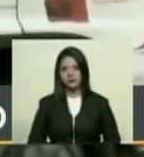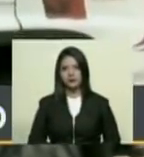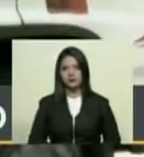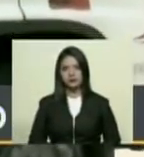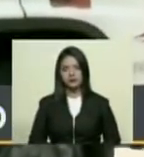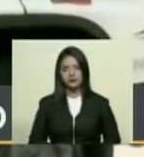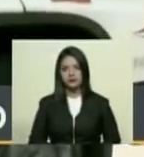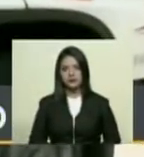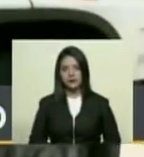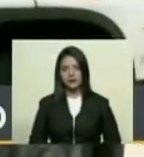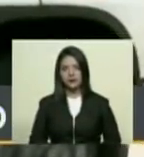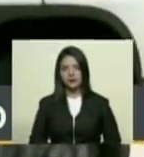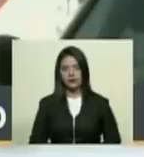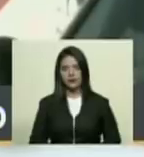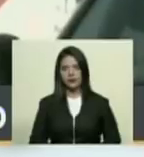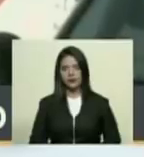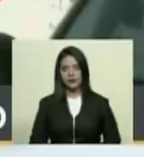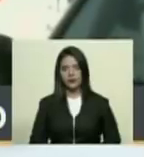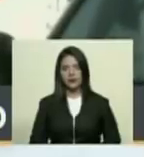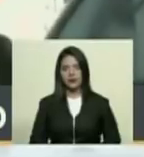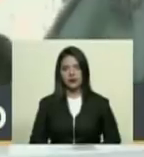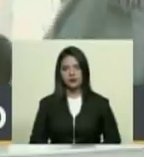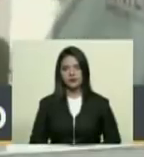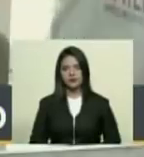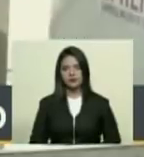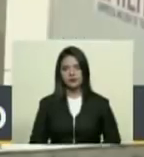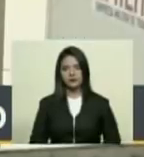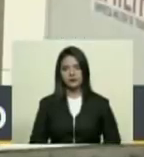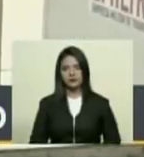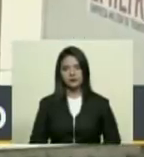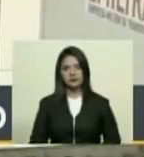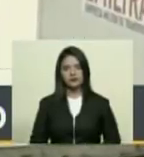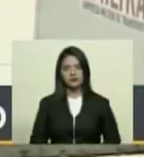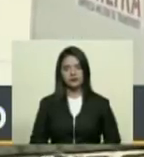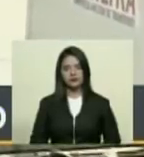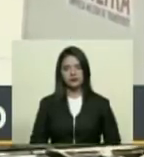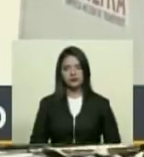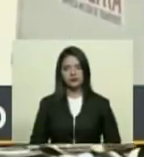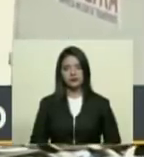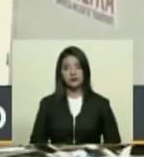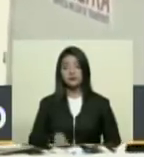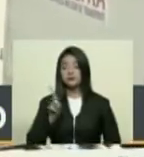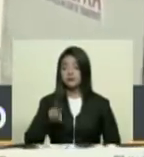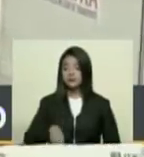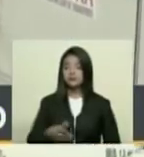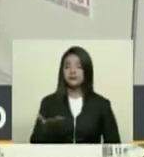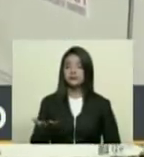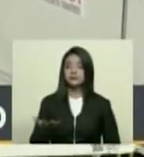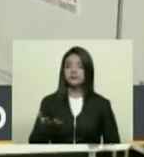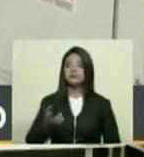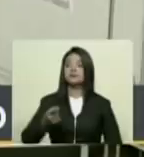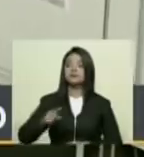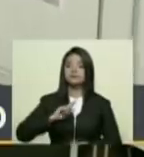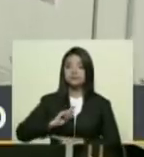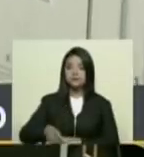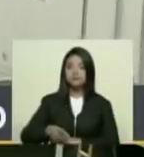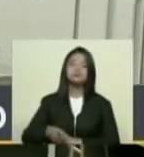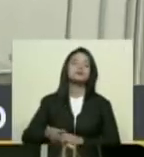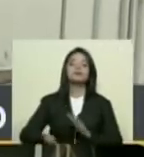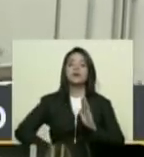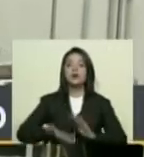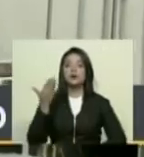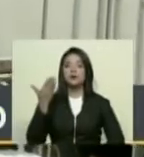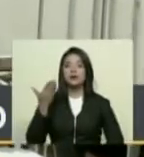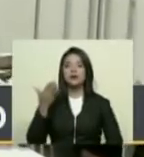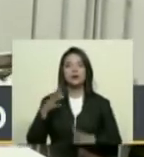territorio nacional. Además de eso, bueno, también ha dado instrucciones para aumentar